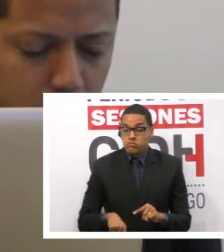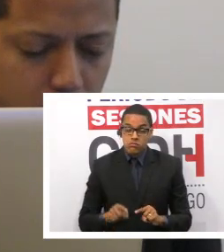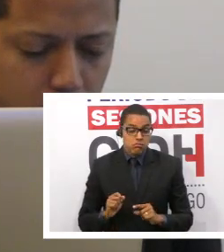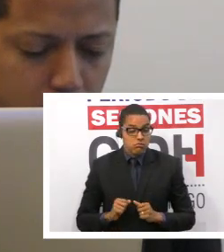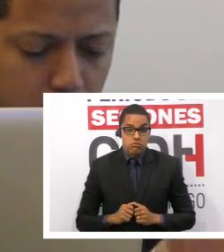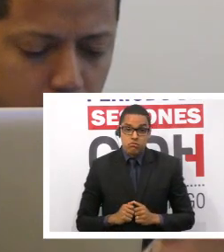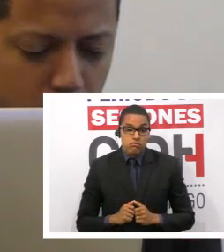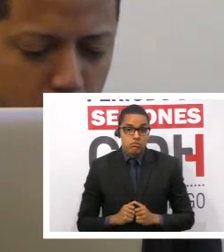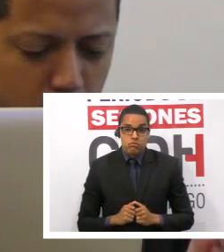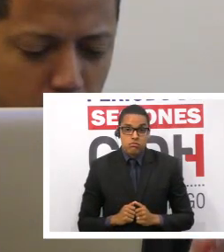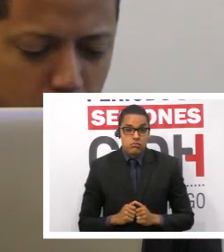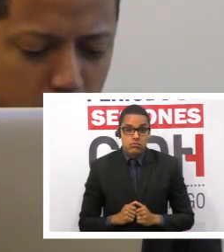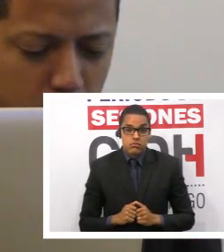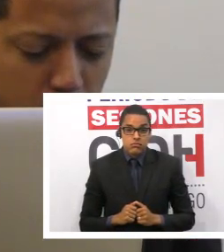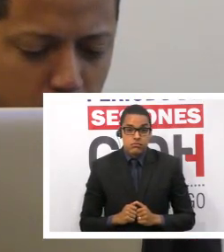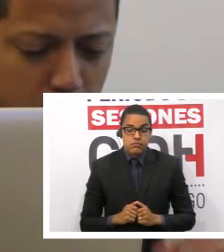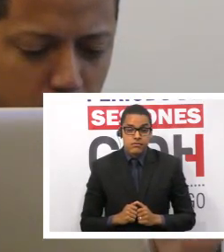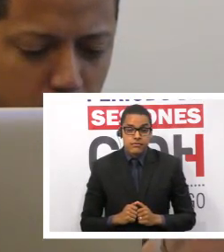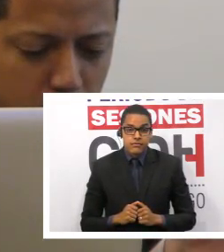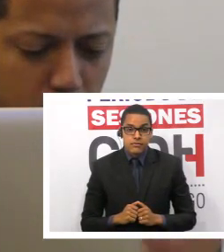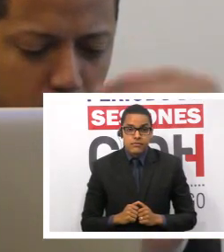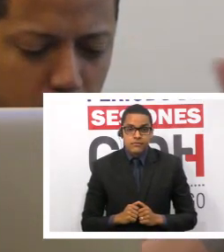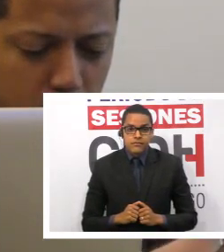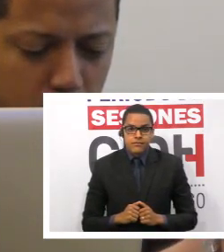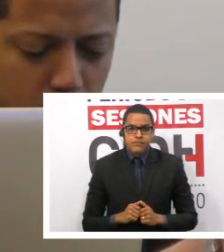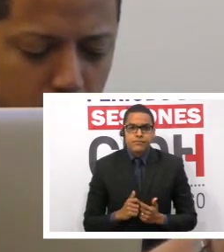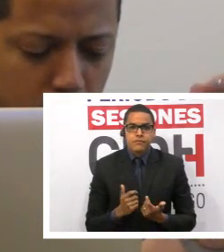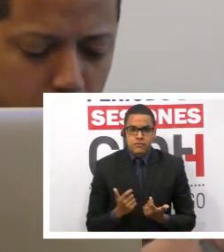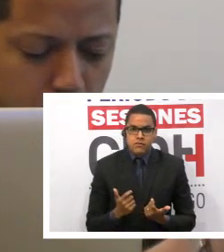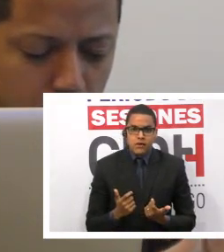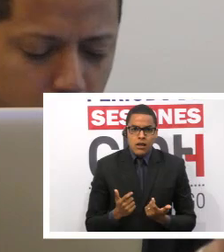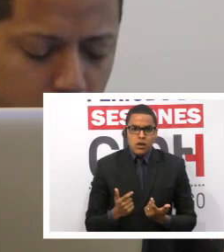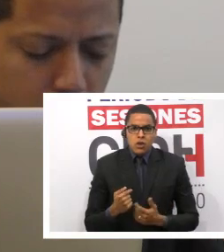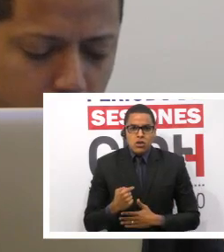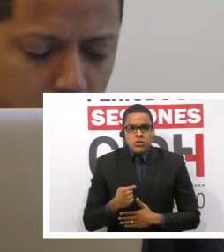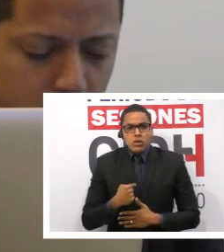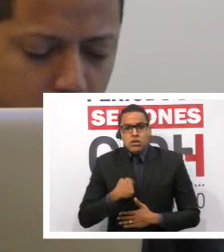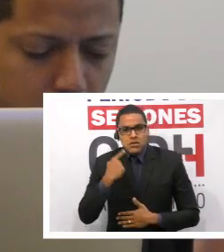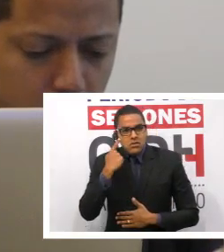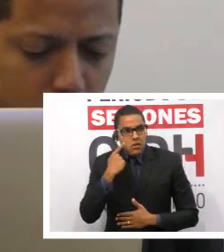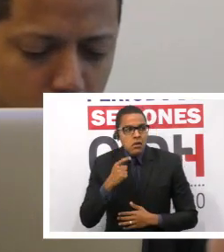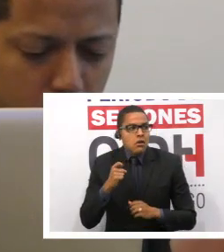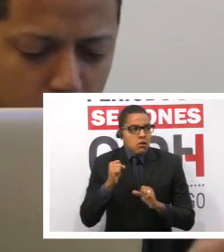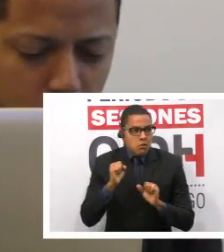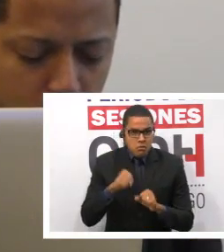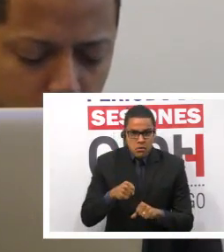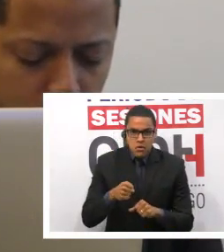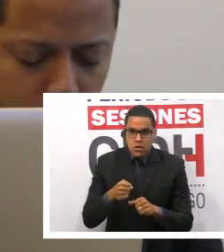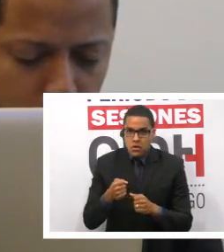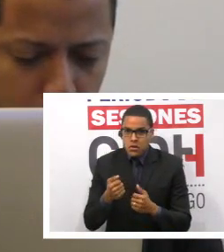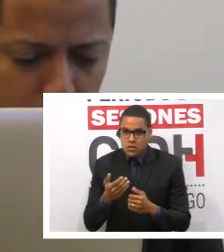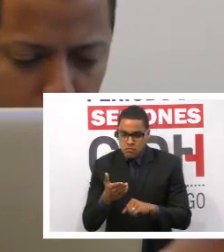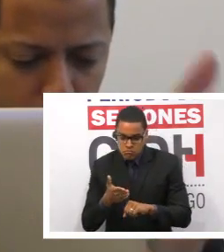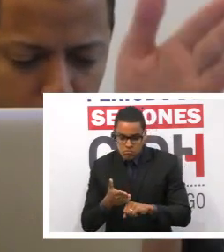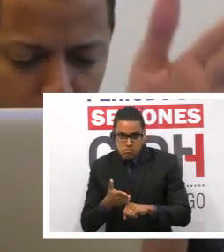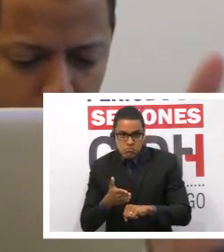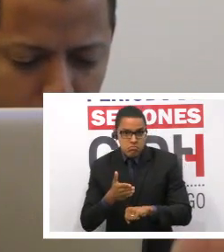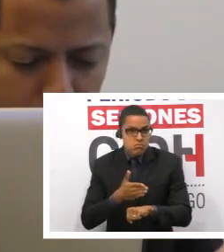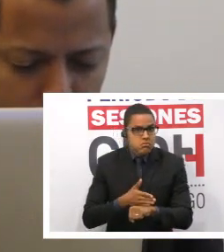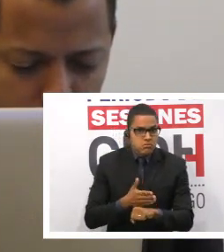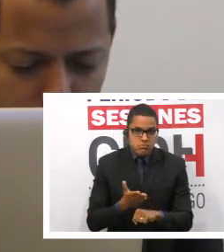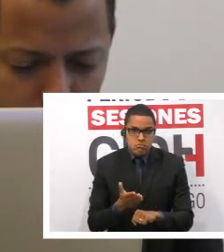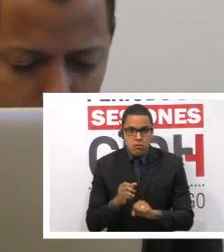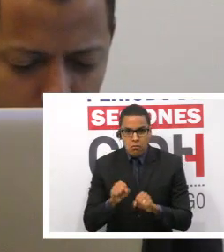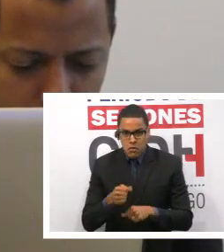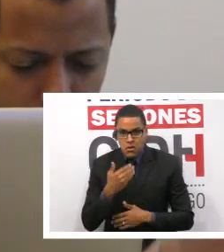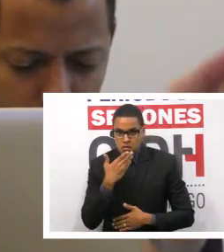una visión desde los derechos humanos podría ir un poquito más allá y que incluso si uno aplicara seriamente el principio de